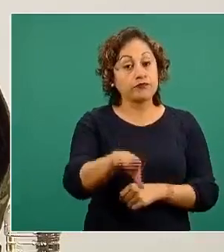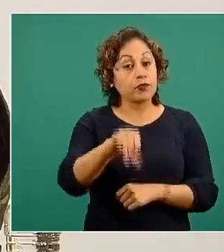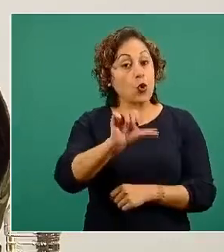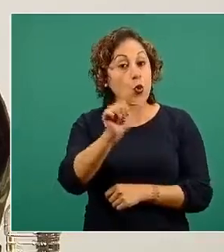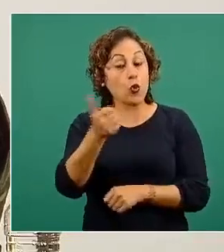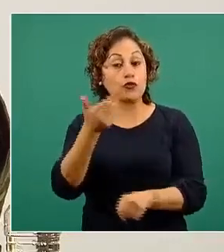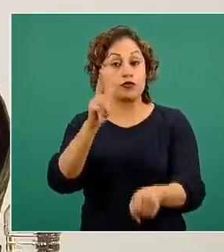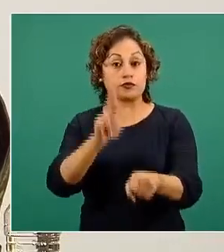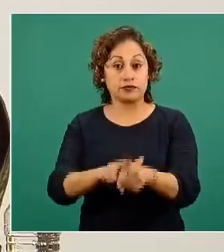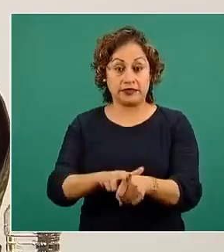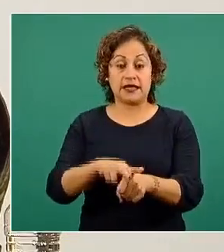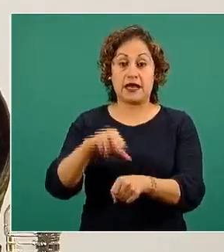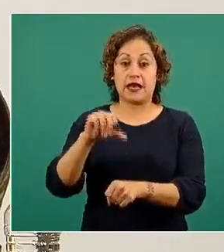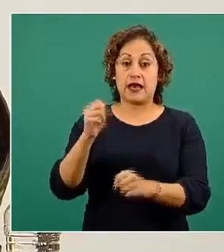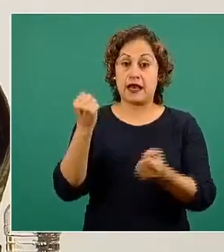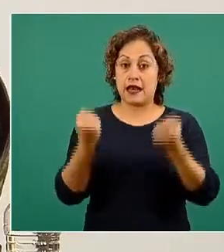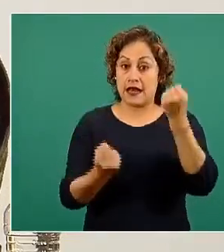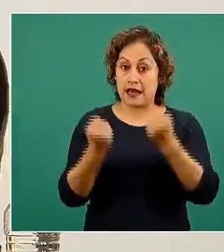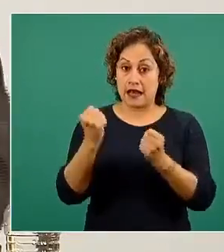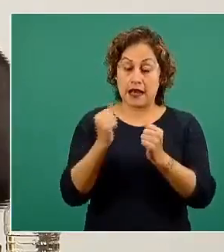nos proporcionó un hospital